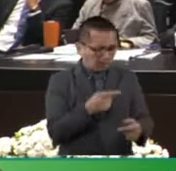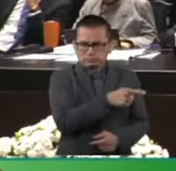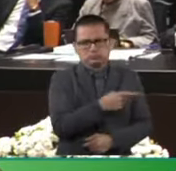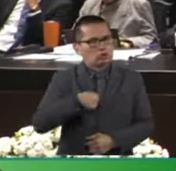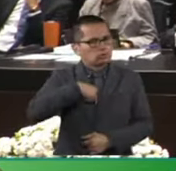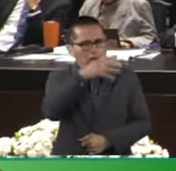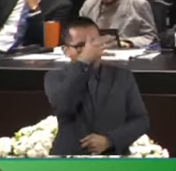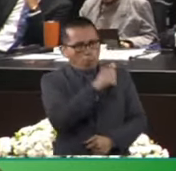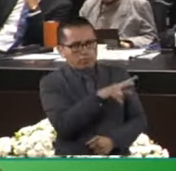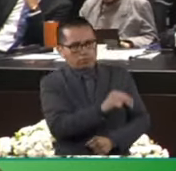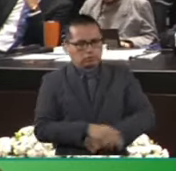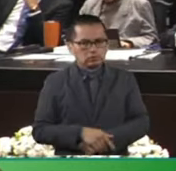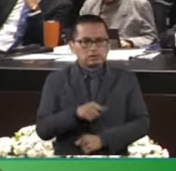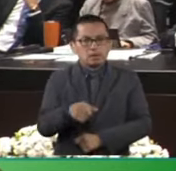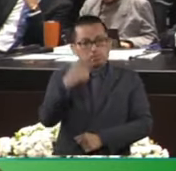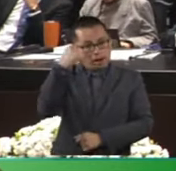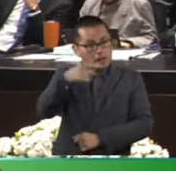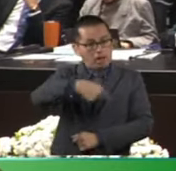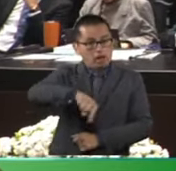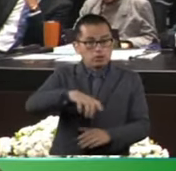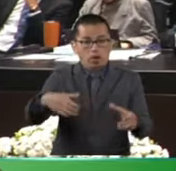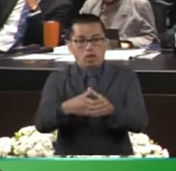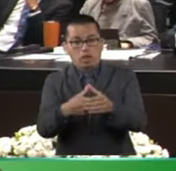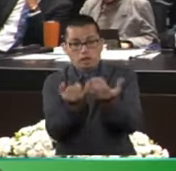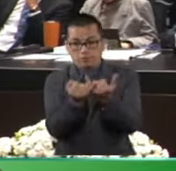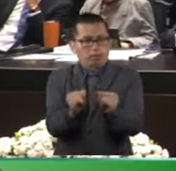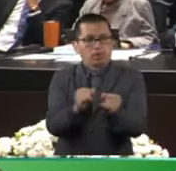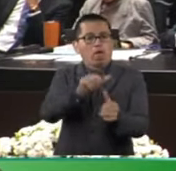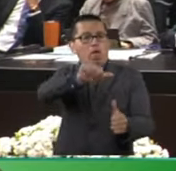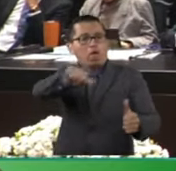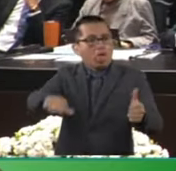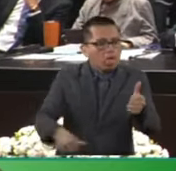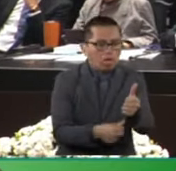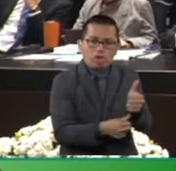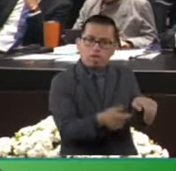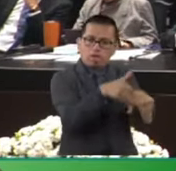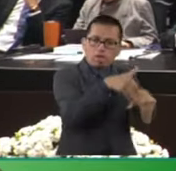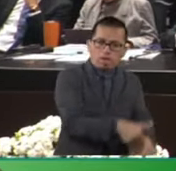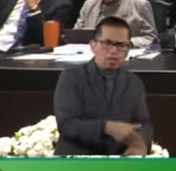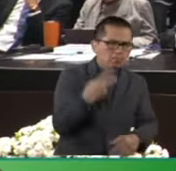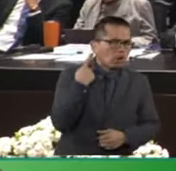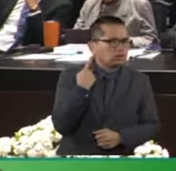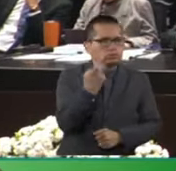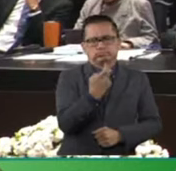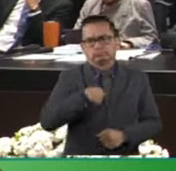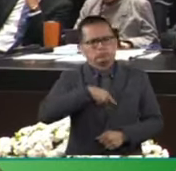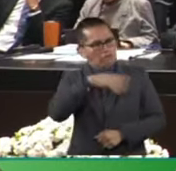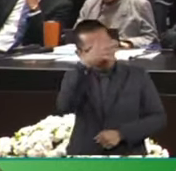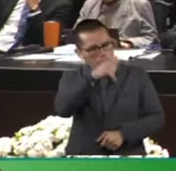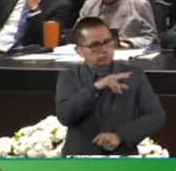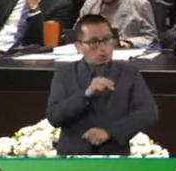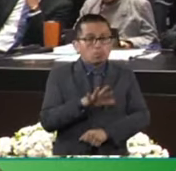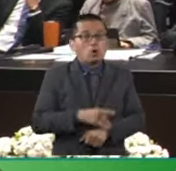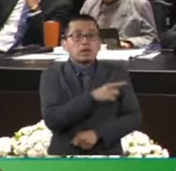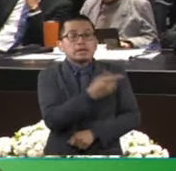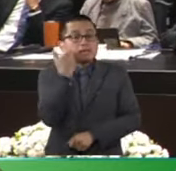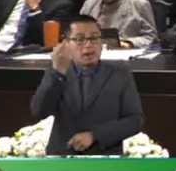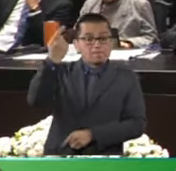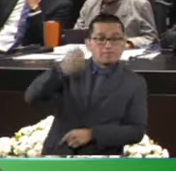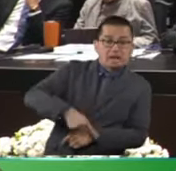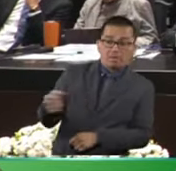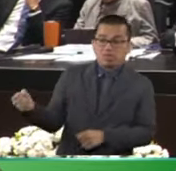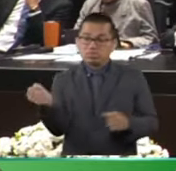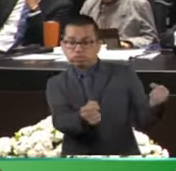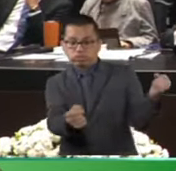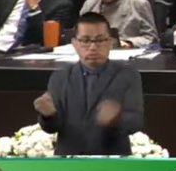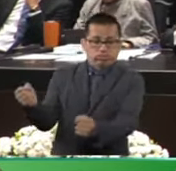su independencia a intereses políticos creando con ello jueces por Consigna lo